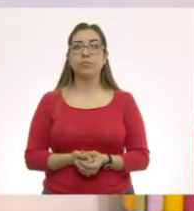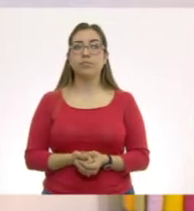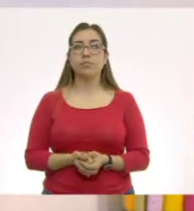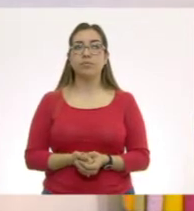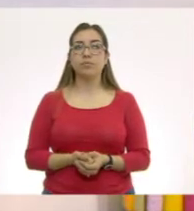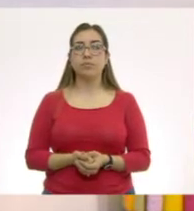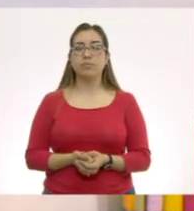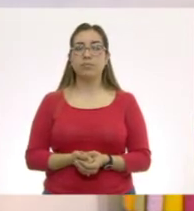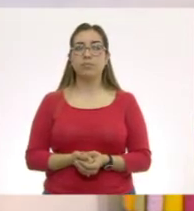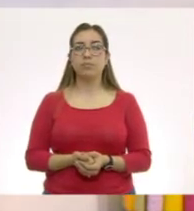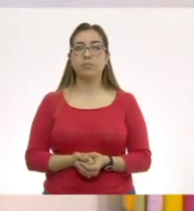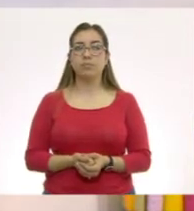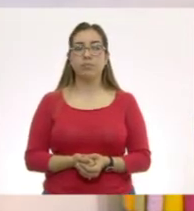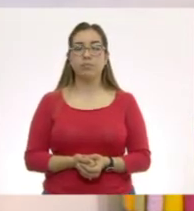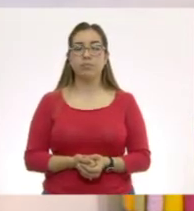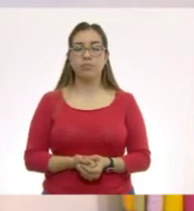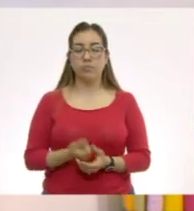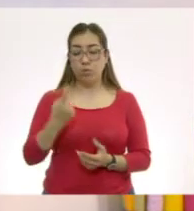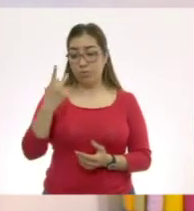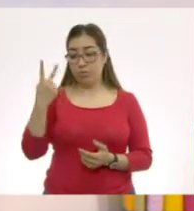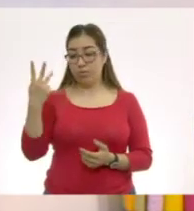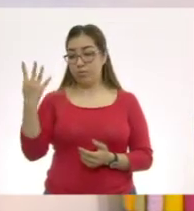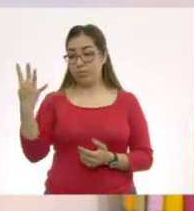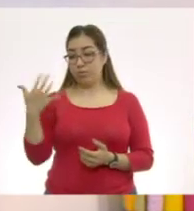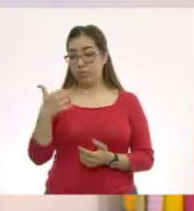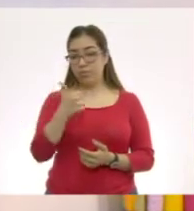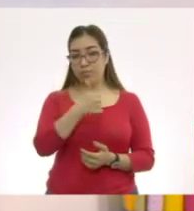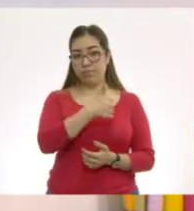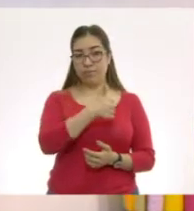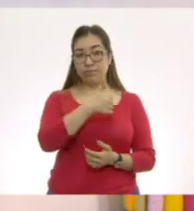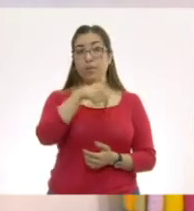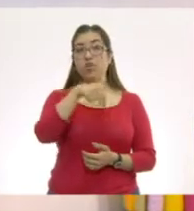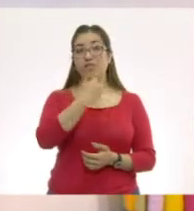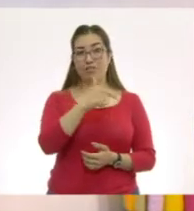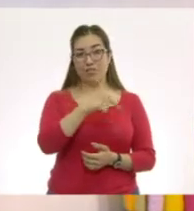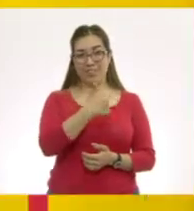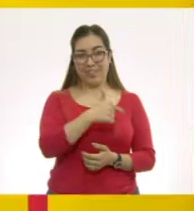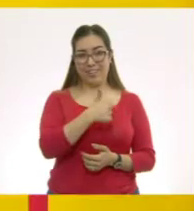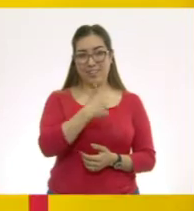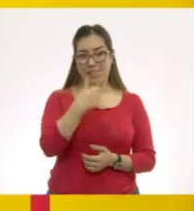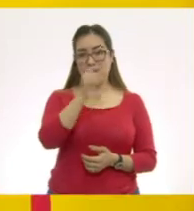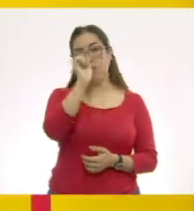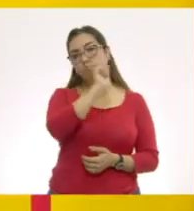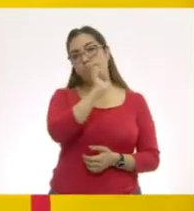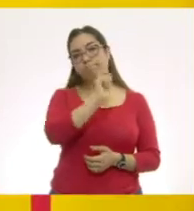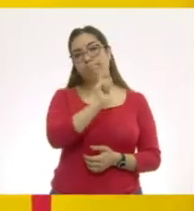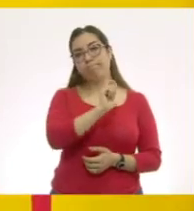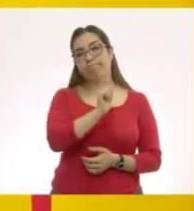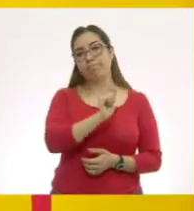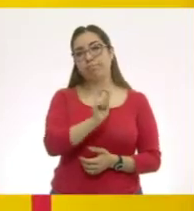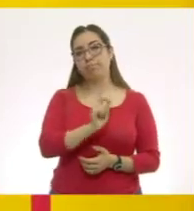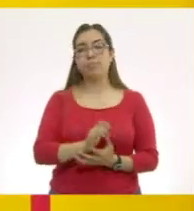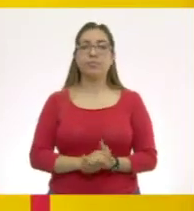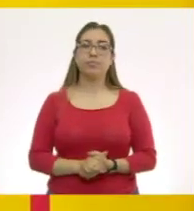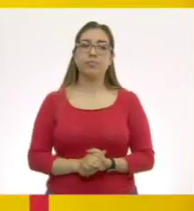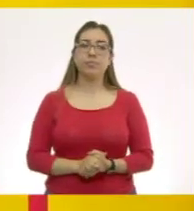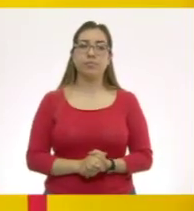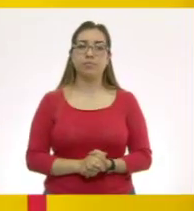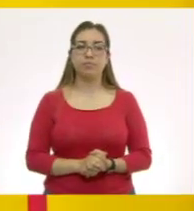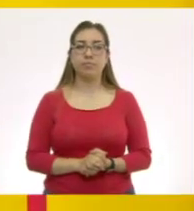1, 2, 3, 4, 5, 6. Al número 12. 12. Entonces lo vamos a colorear igual.